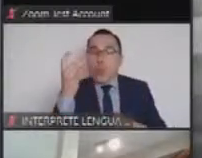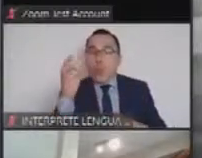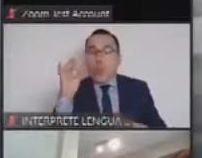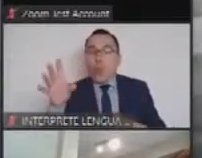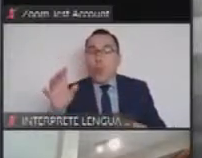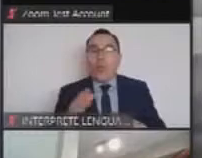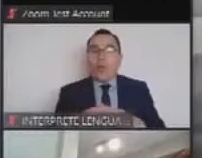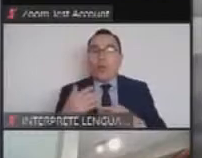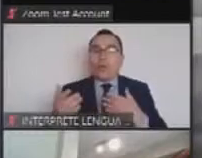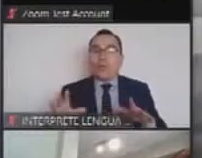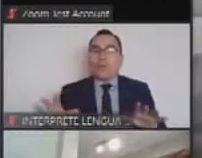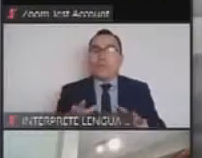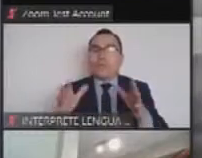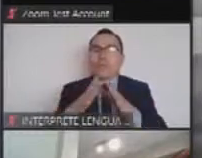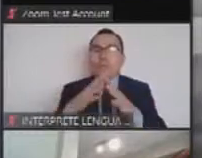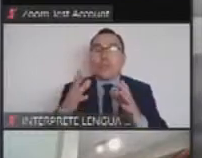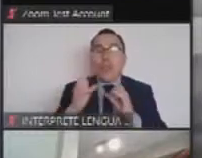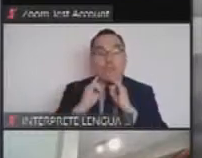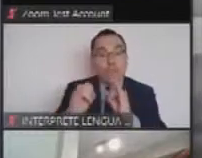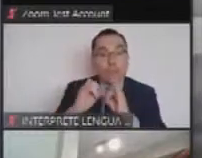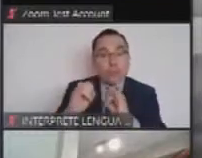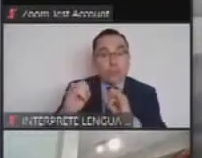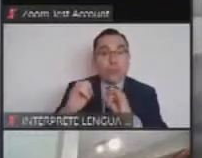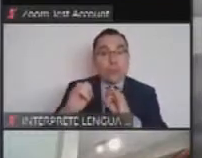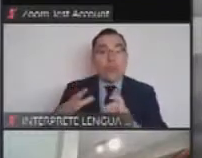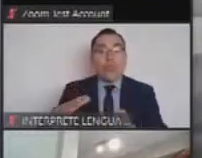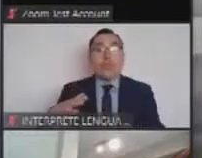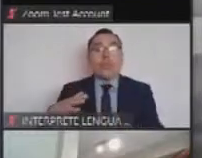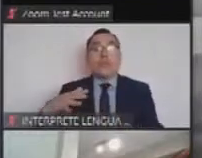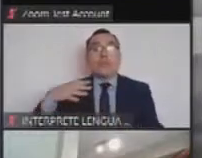no solo un acceso a la información, sino que